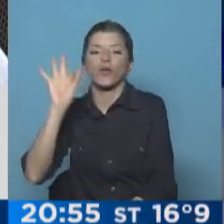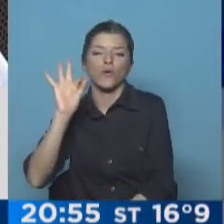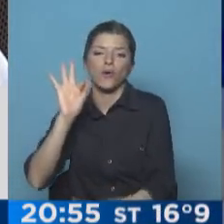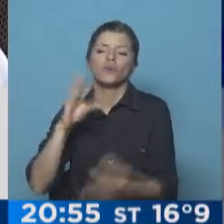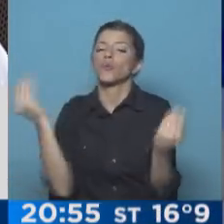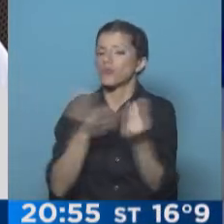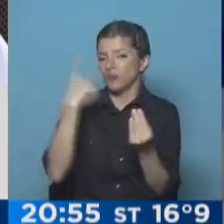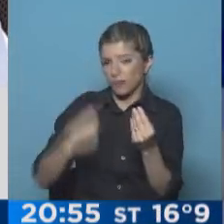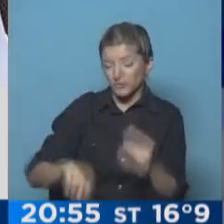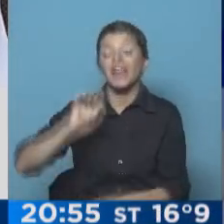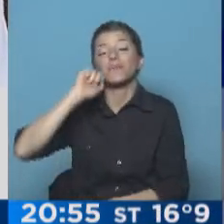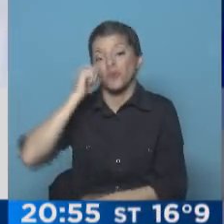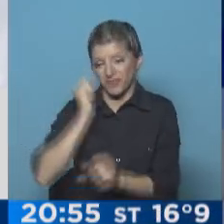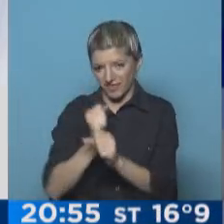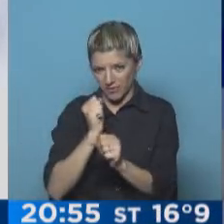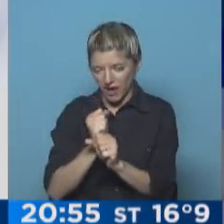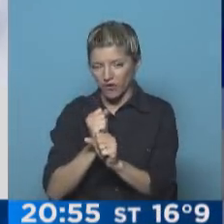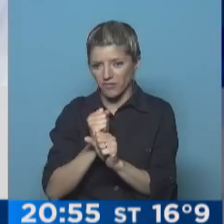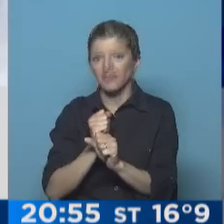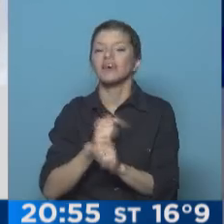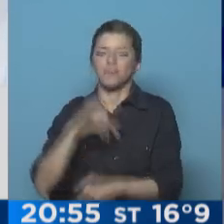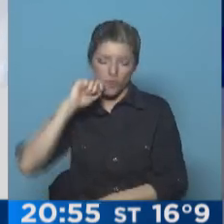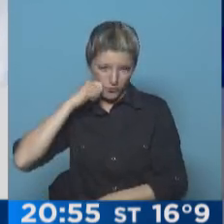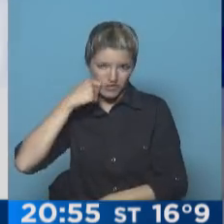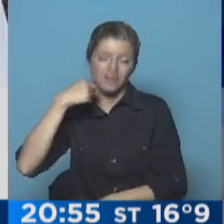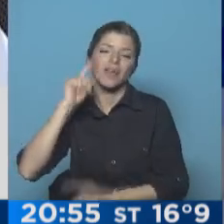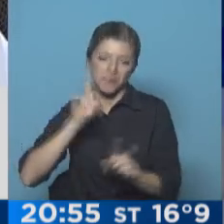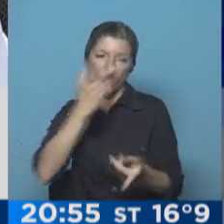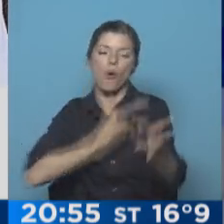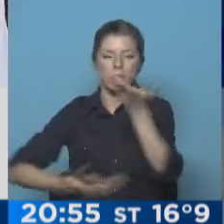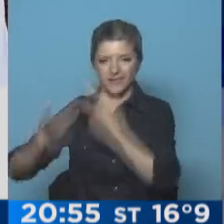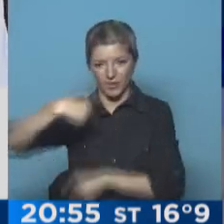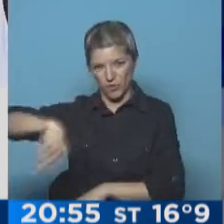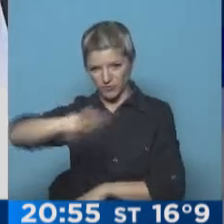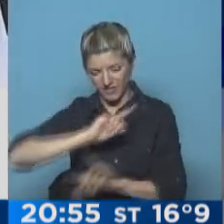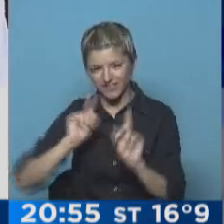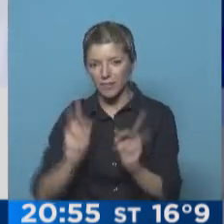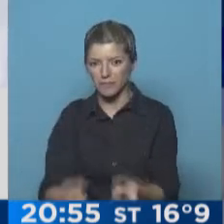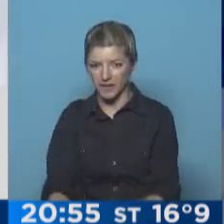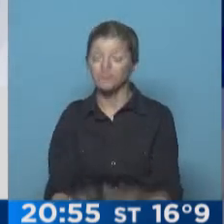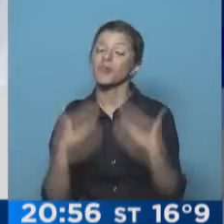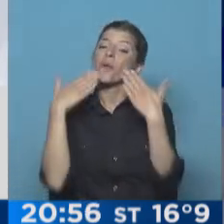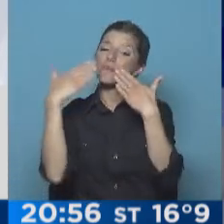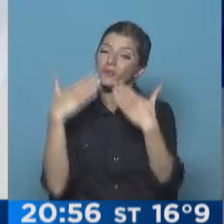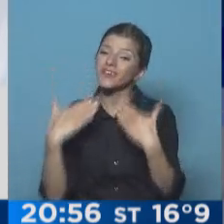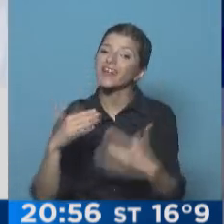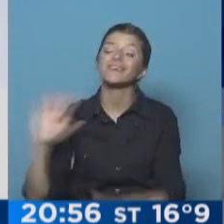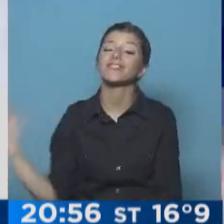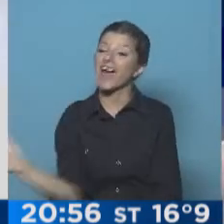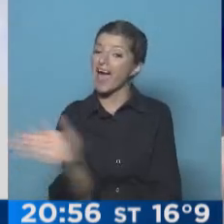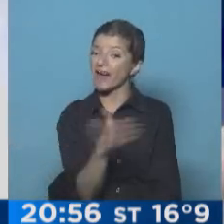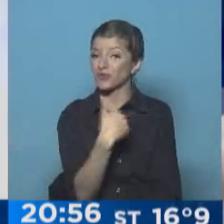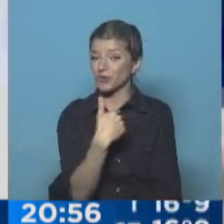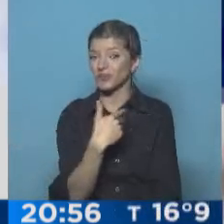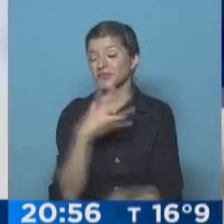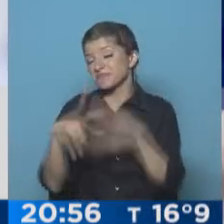las cosas que me gusta hacer y son muchas las cosas que me gustaría también compartir en algún momento con ustedes. Muchísimas gracias a todos